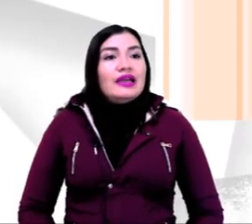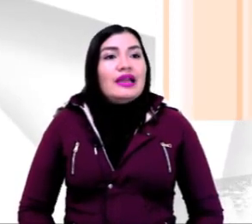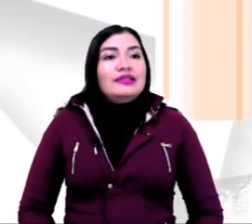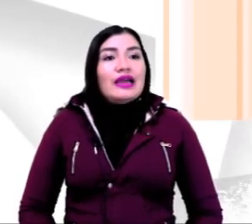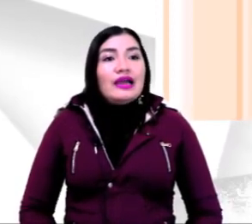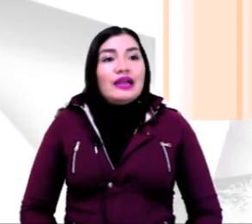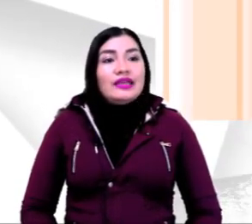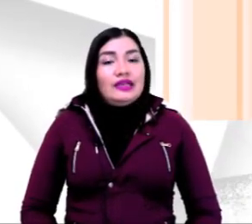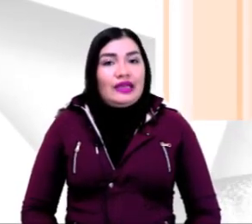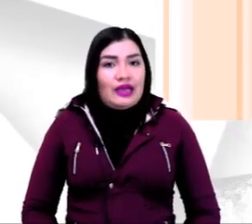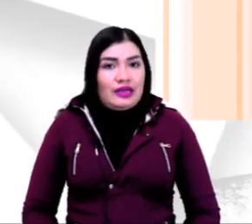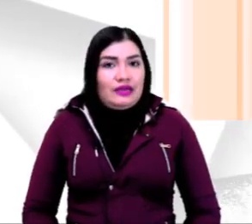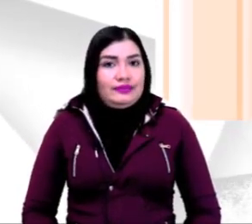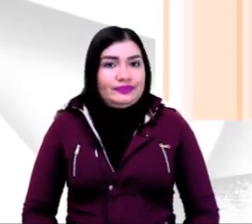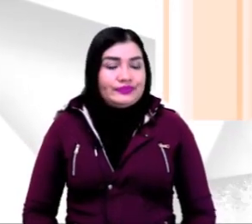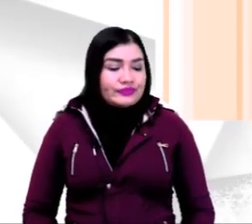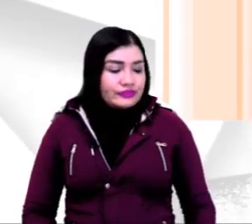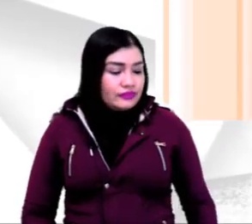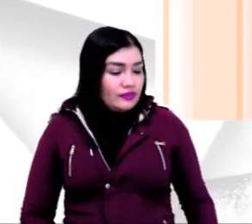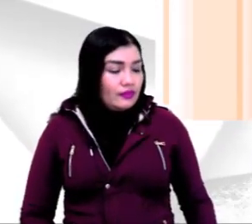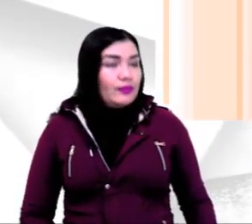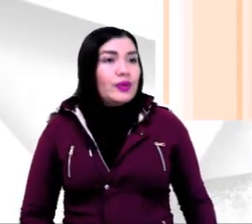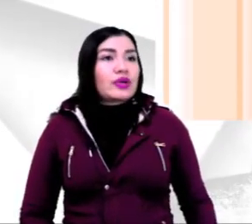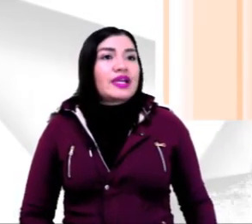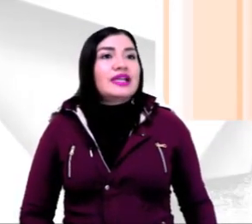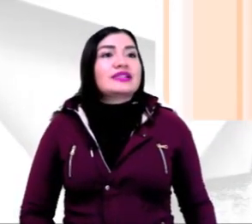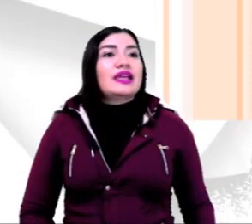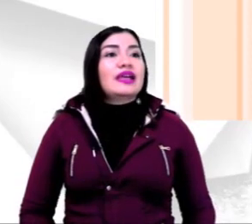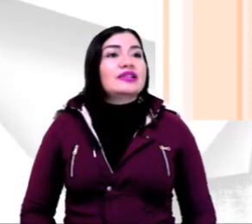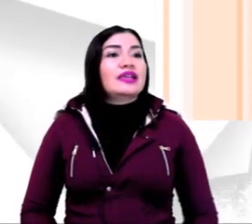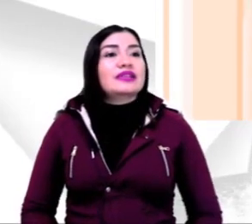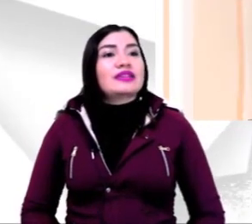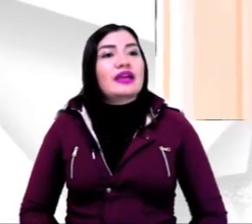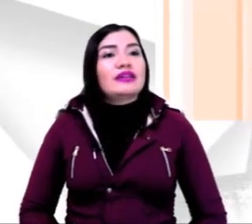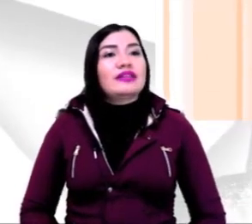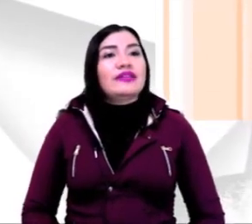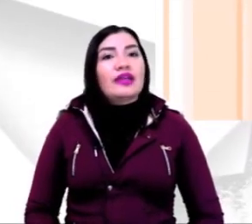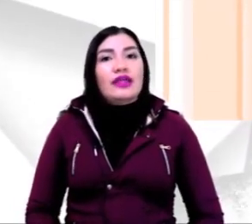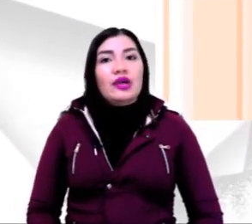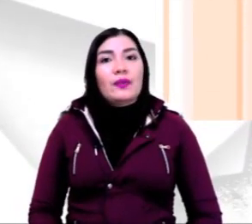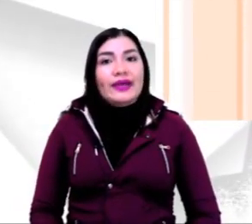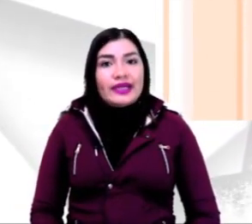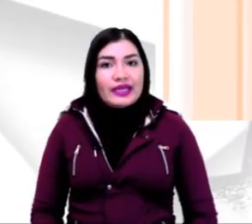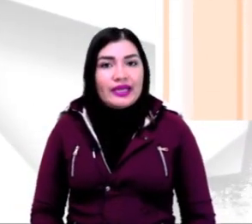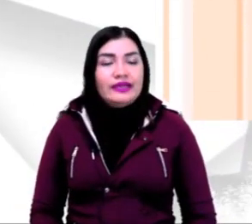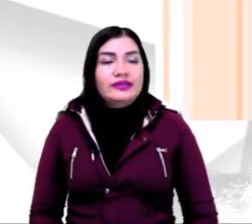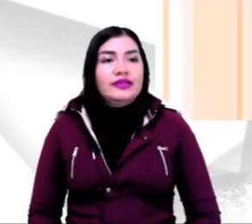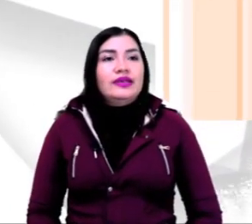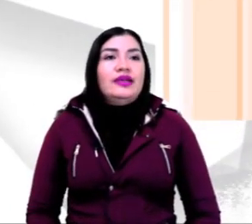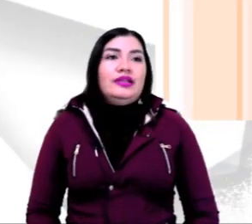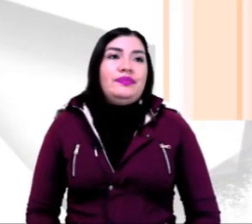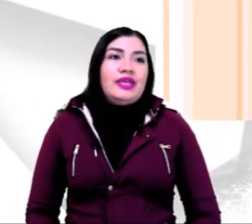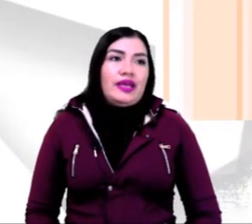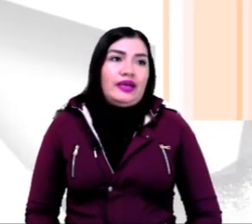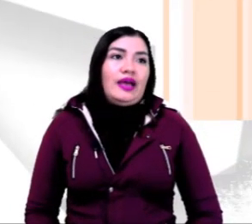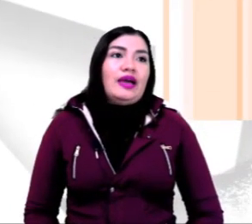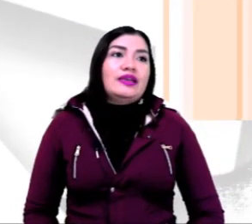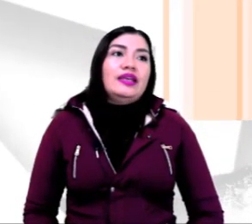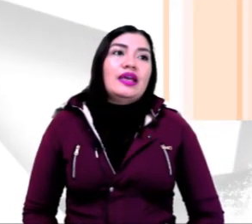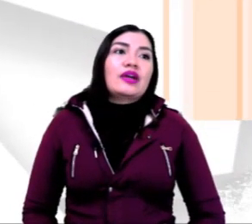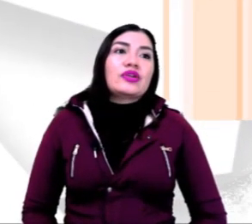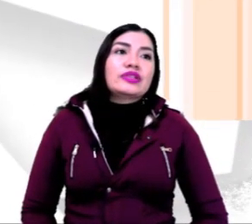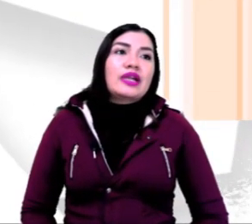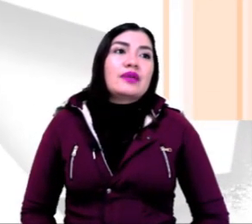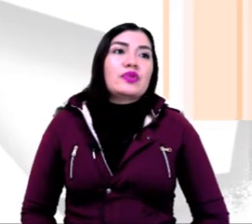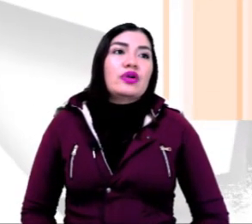está la tala ilegal. ¿Por qué se hacen estas actividades o para qué? Bien,